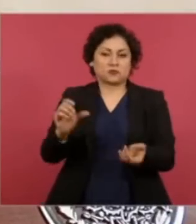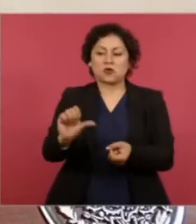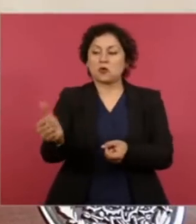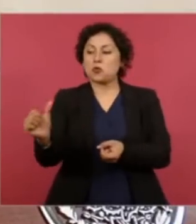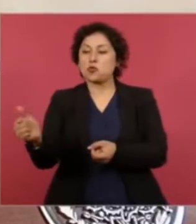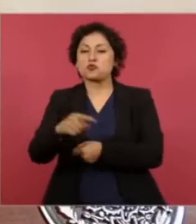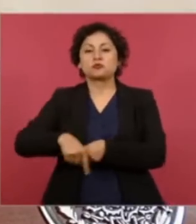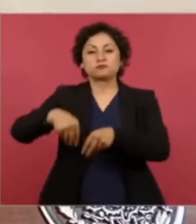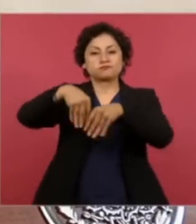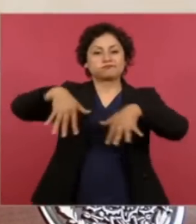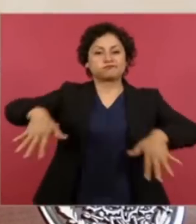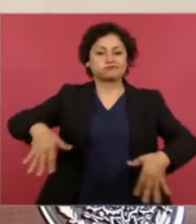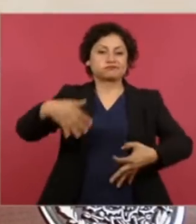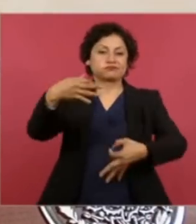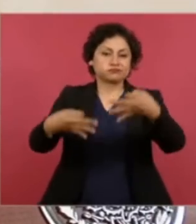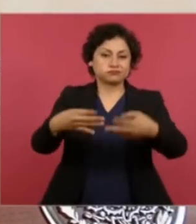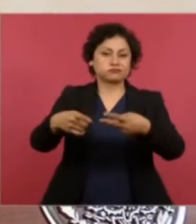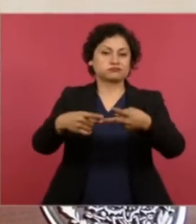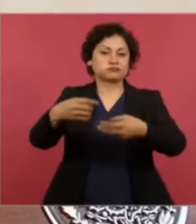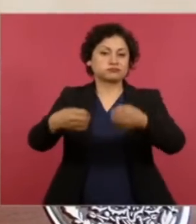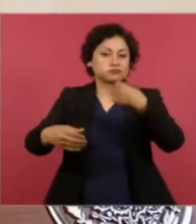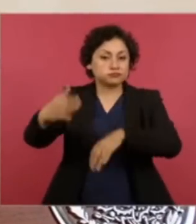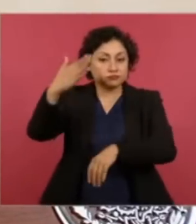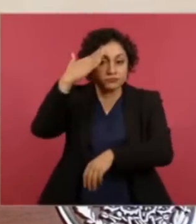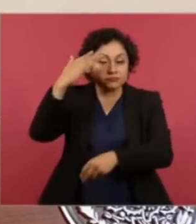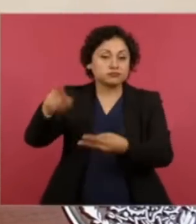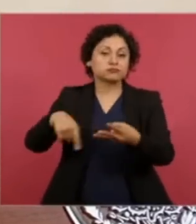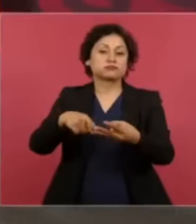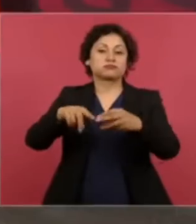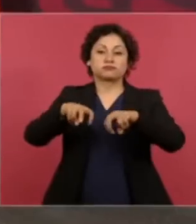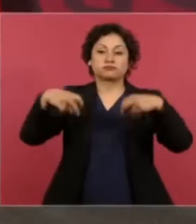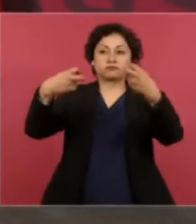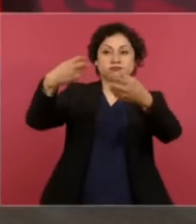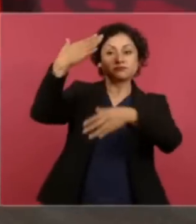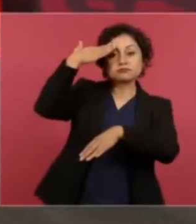jueces, magistrados, ministros. Es un poder